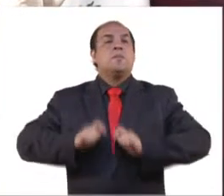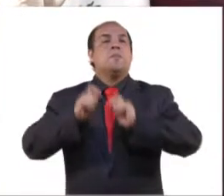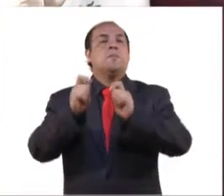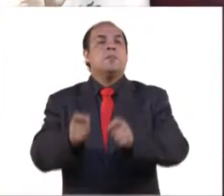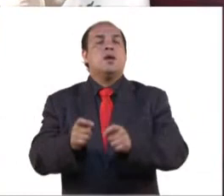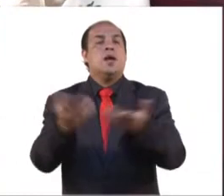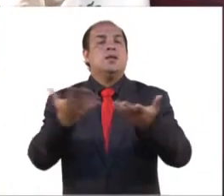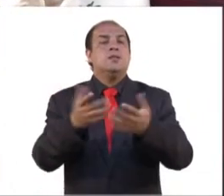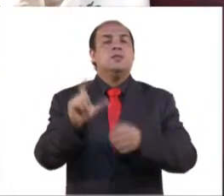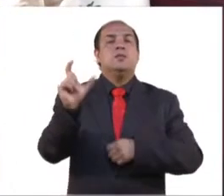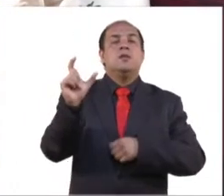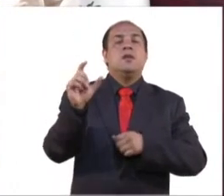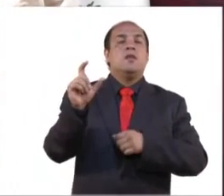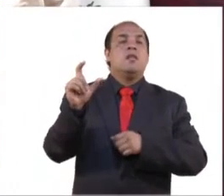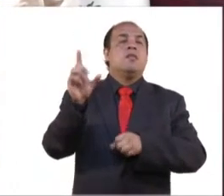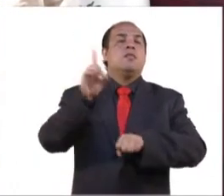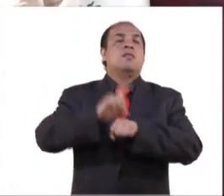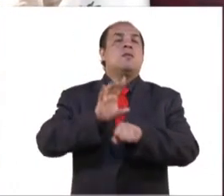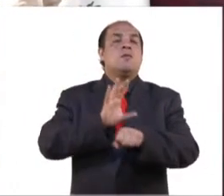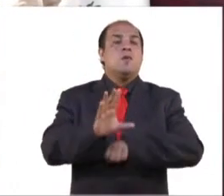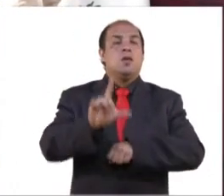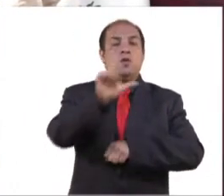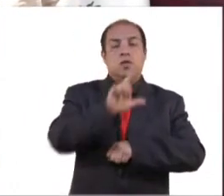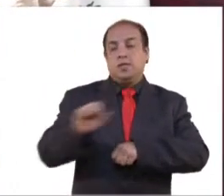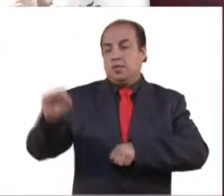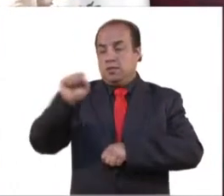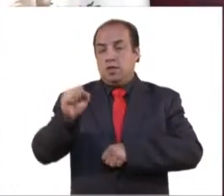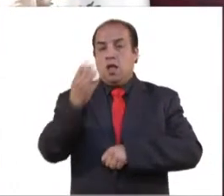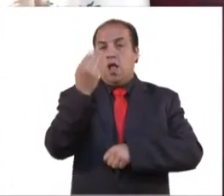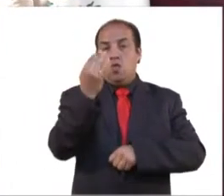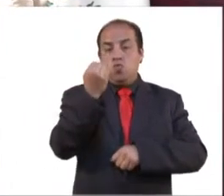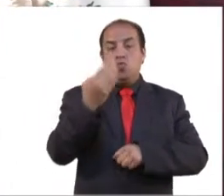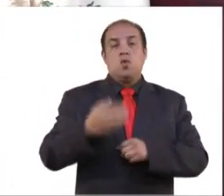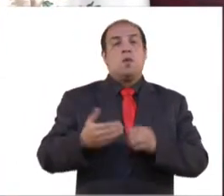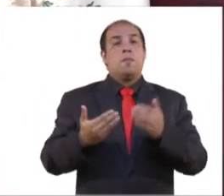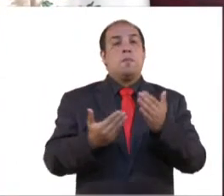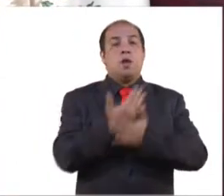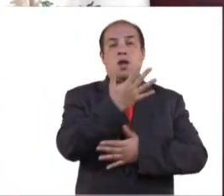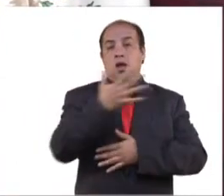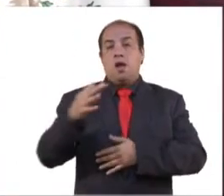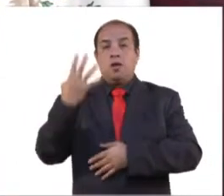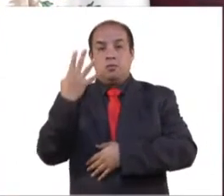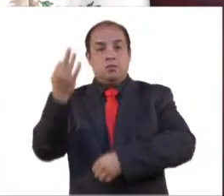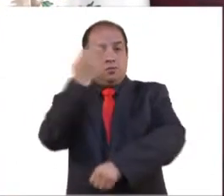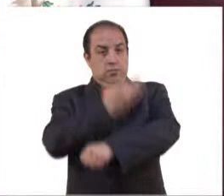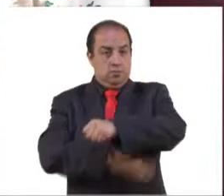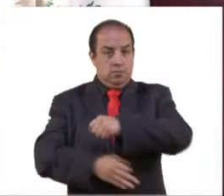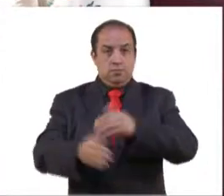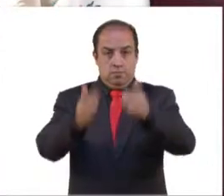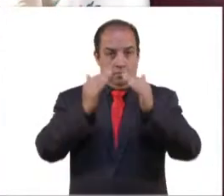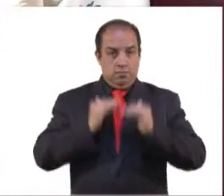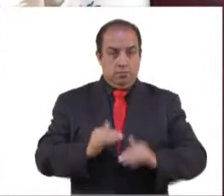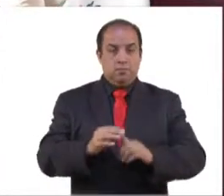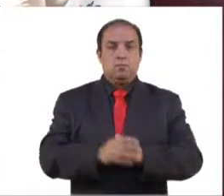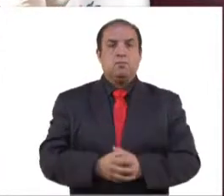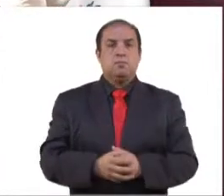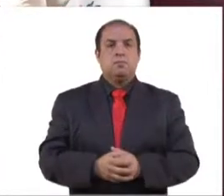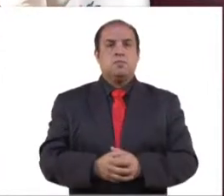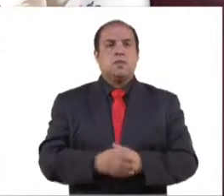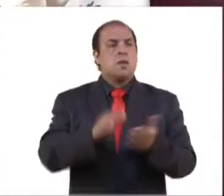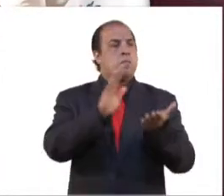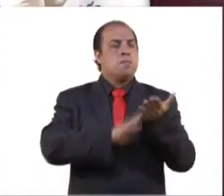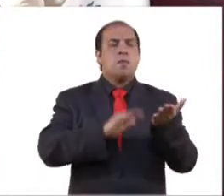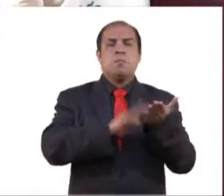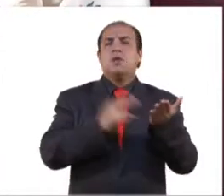de lunes a sábado de 9 de la mañana a 4 de la tarde. Adelante. ¿Qué deben llevar